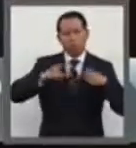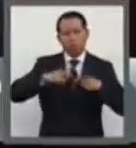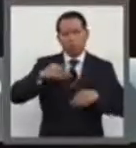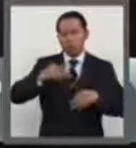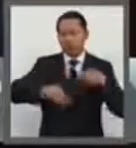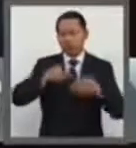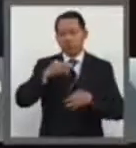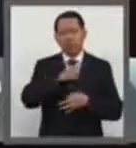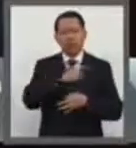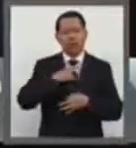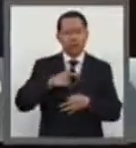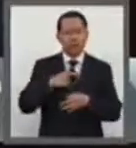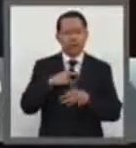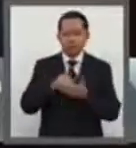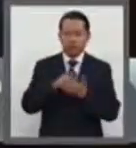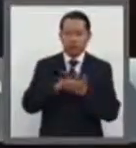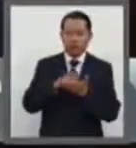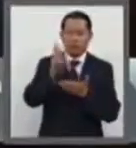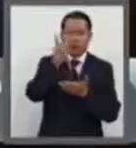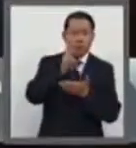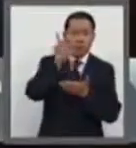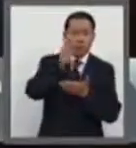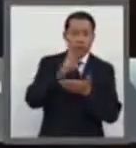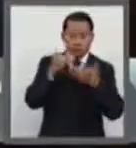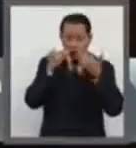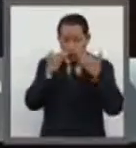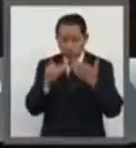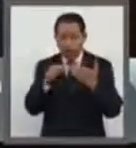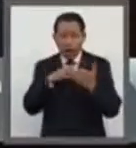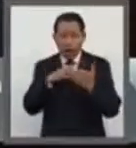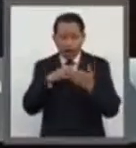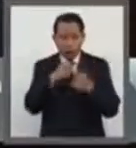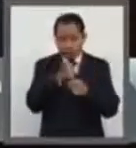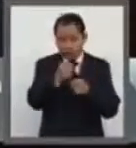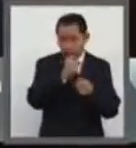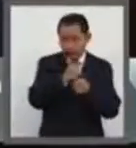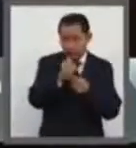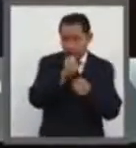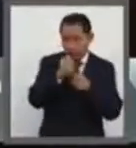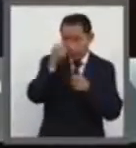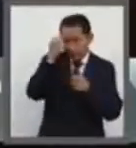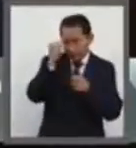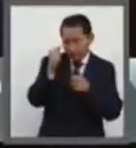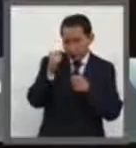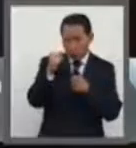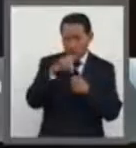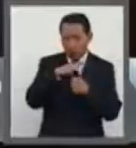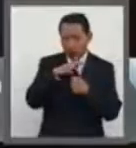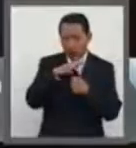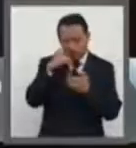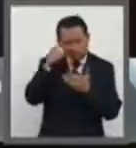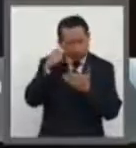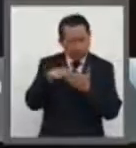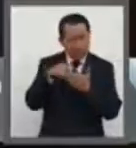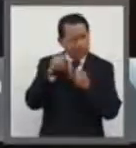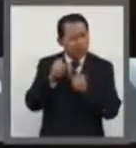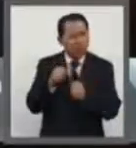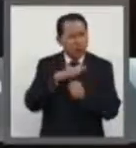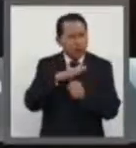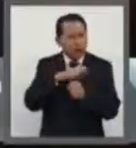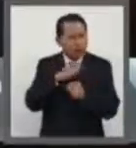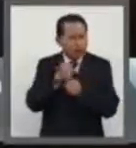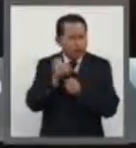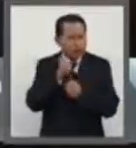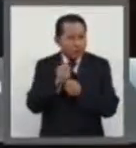deben excluir de oficio cualquier prueba respecto de la cual existan razones para creer que haya sido obtenida